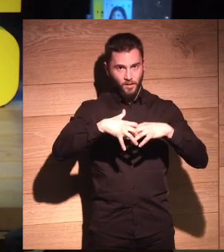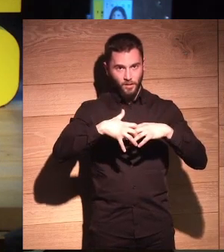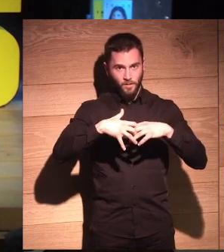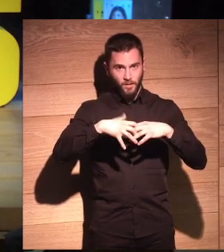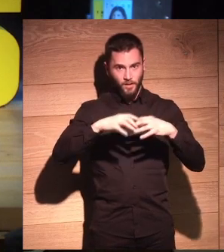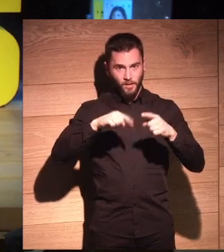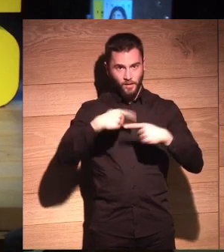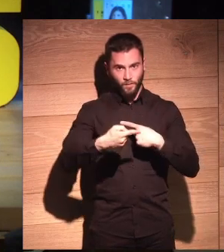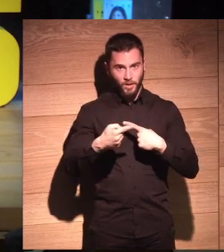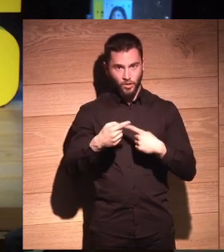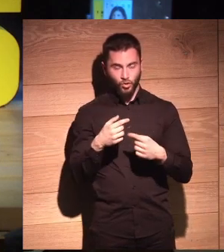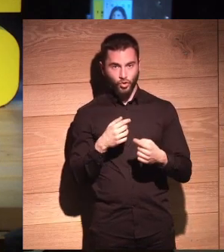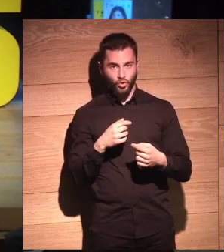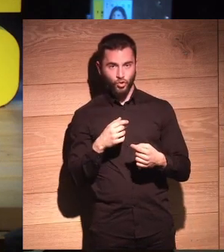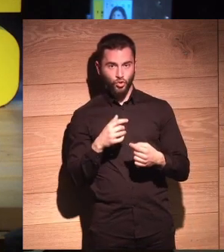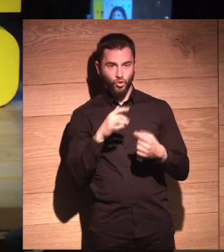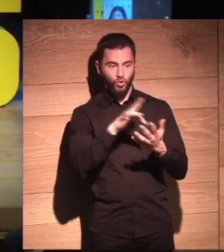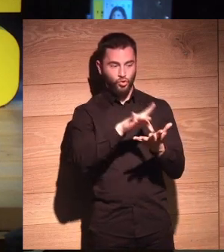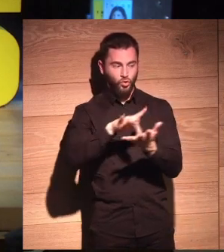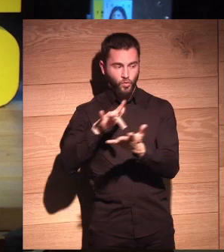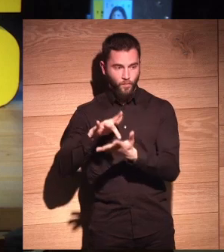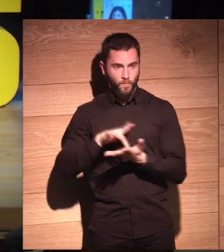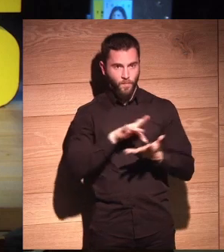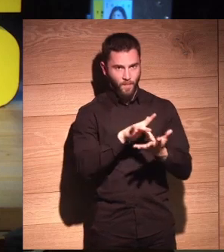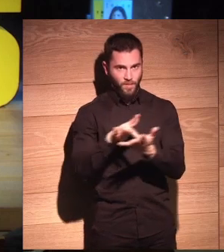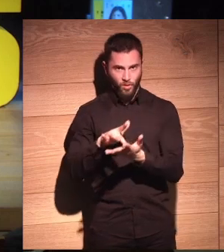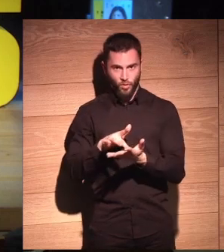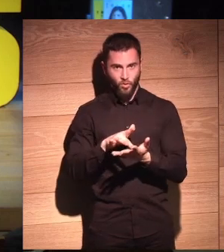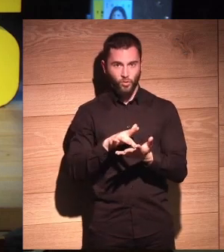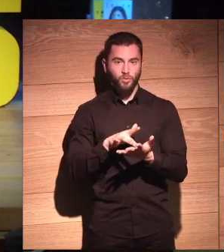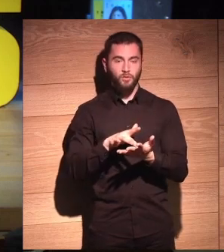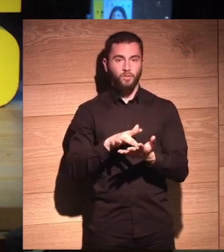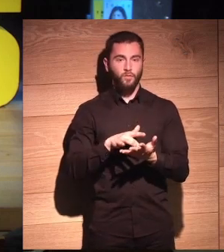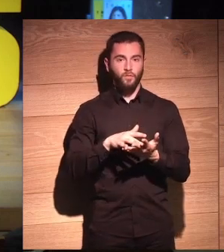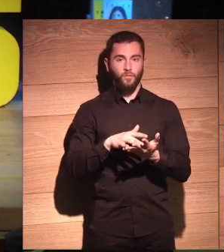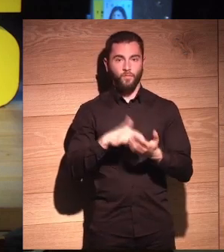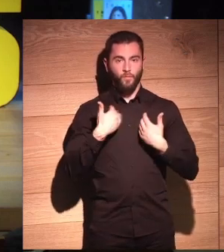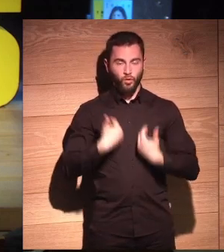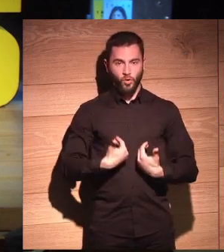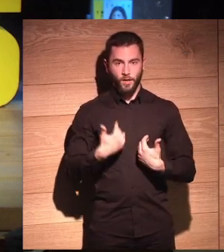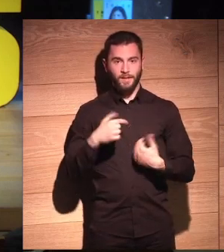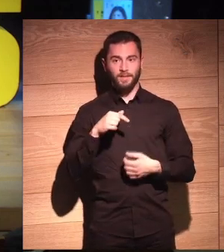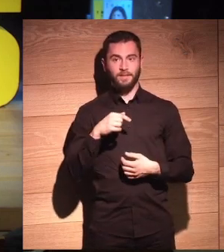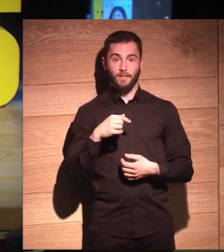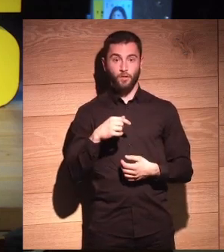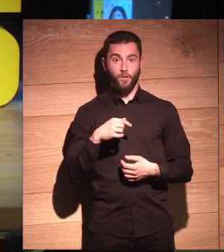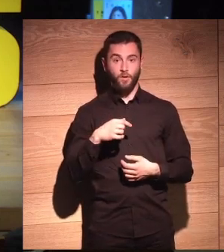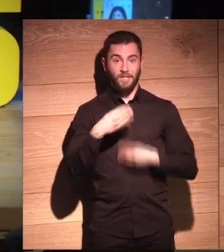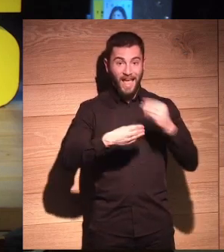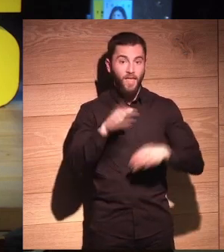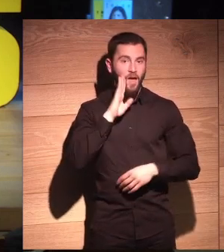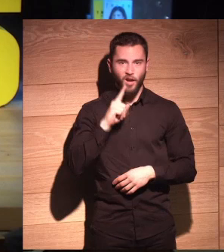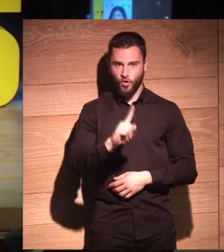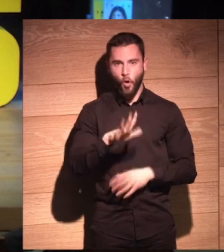comandos motores. Es decir, no es precisamente cómo se hace, pero existe esta posibilidad. Y la